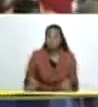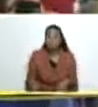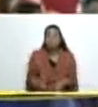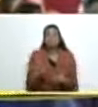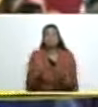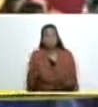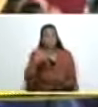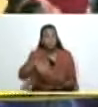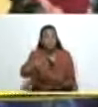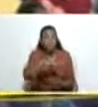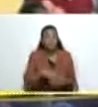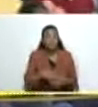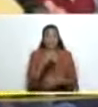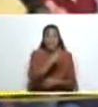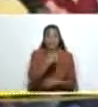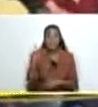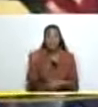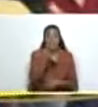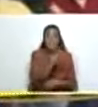del